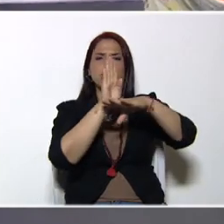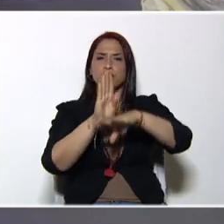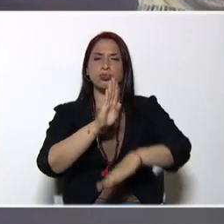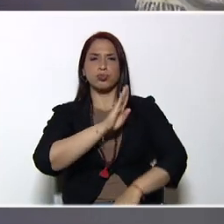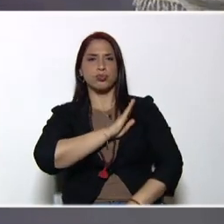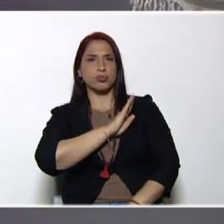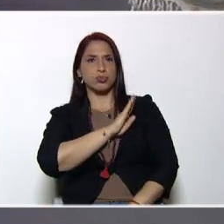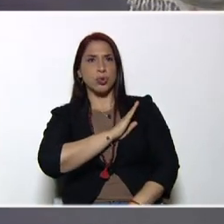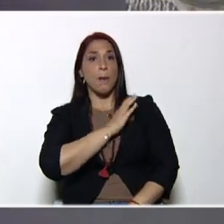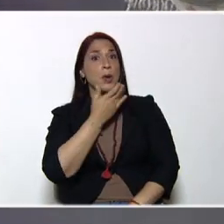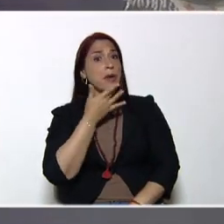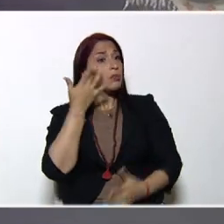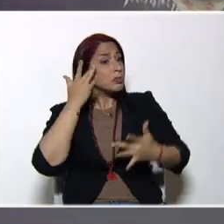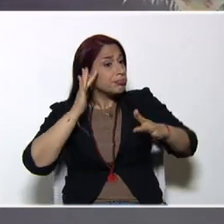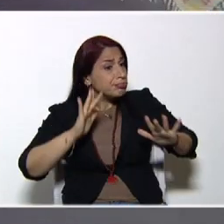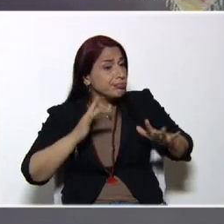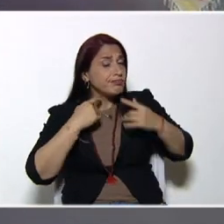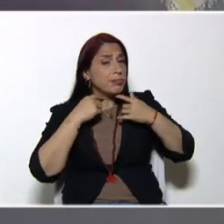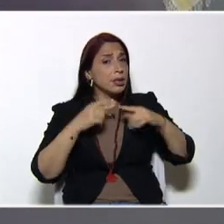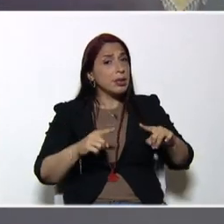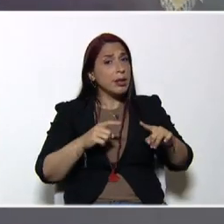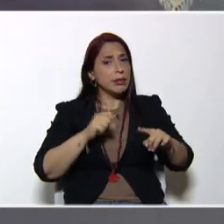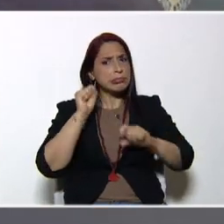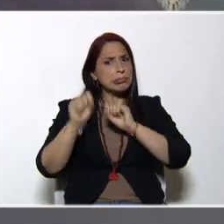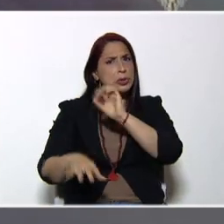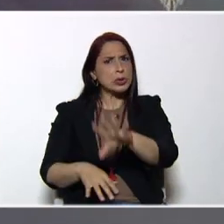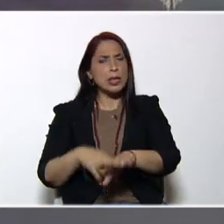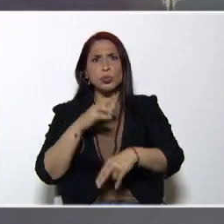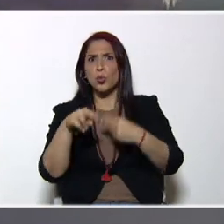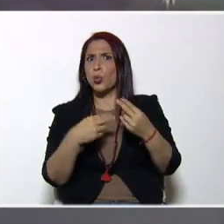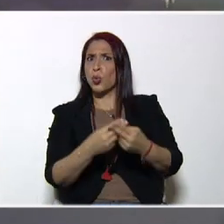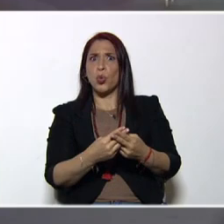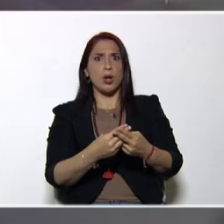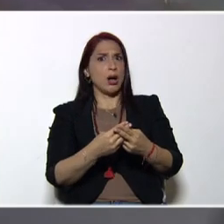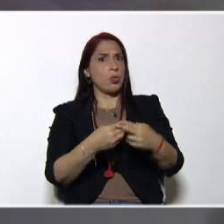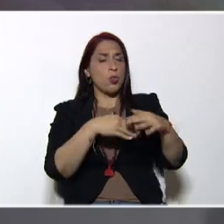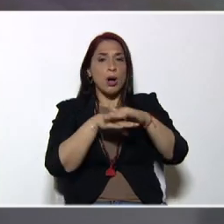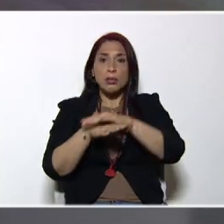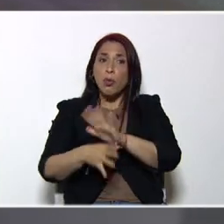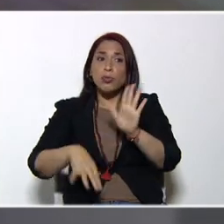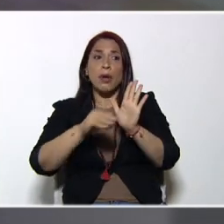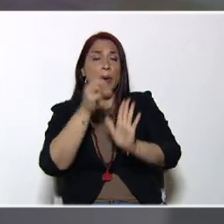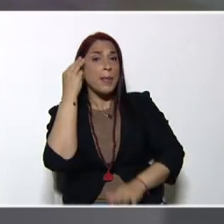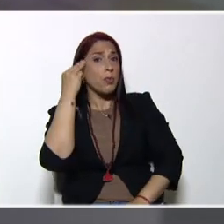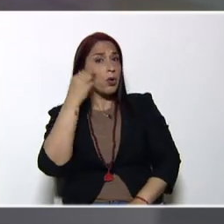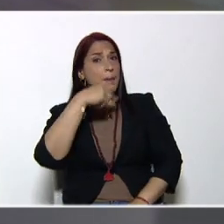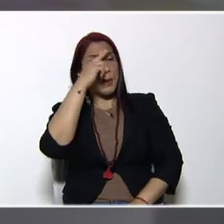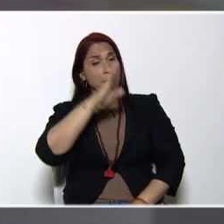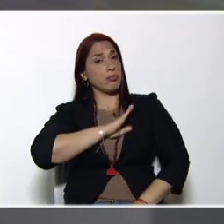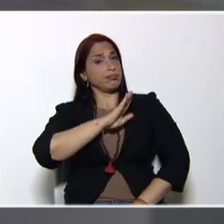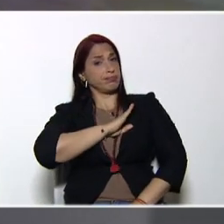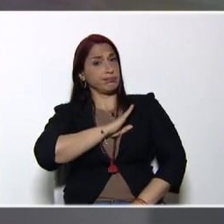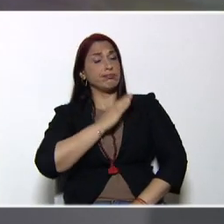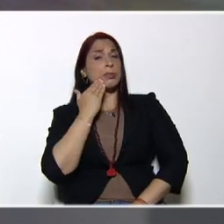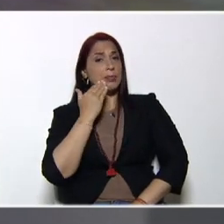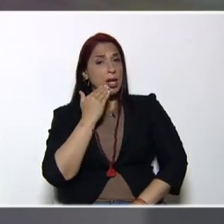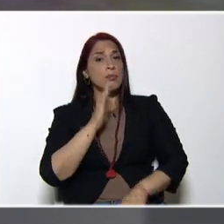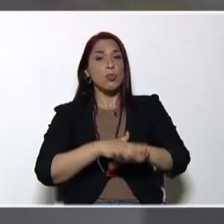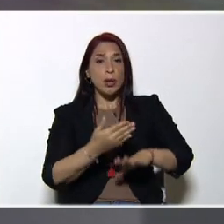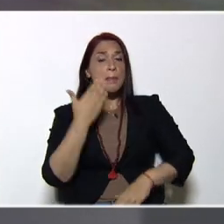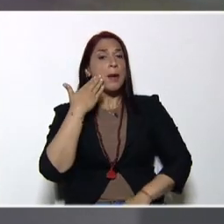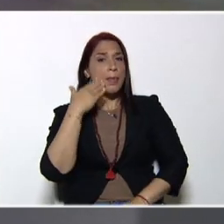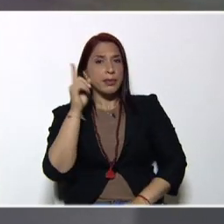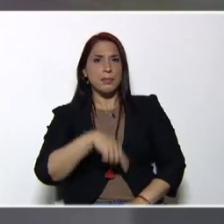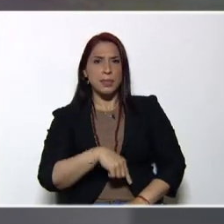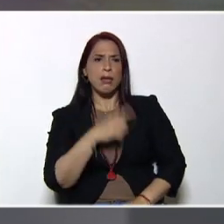patrimonios, que si se llegan a perder, a botar o a dañar, bueno, no voy a recuperar más nunca la memoria de mi papá. Así es. Porque esta es la memoria de mi papá y de mi mamá, porque mi mamá también